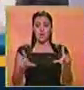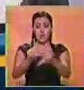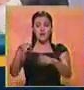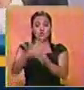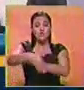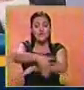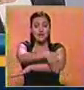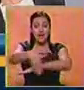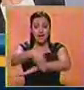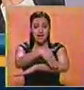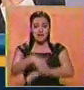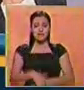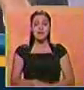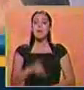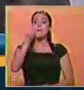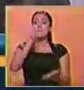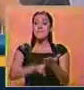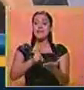viales.